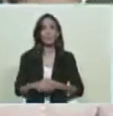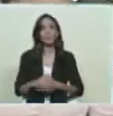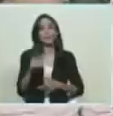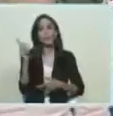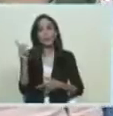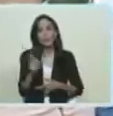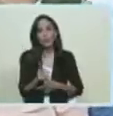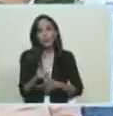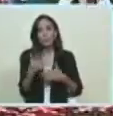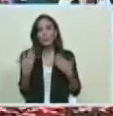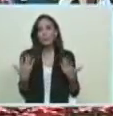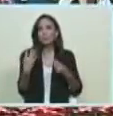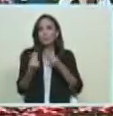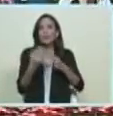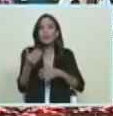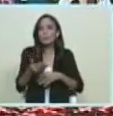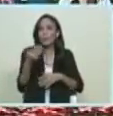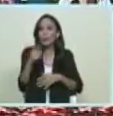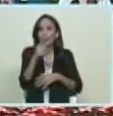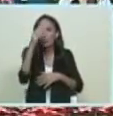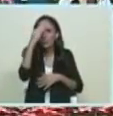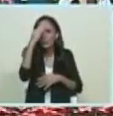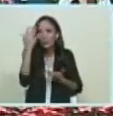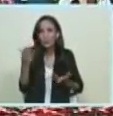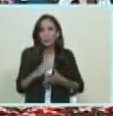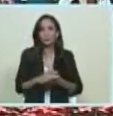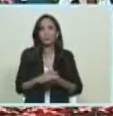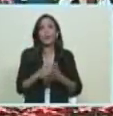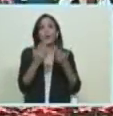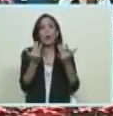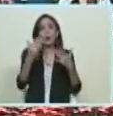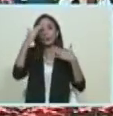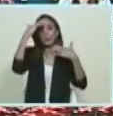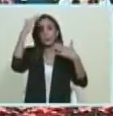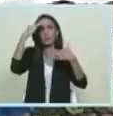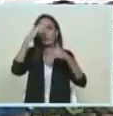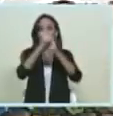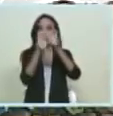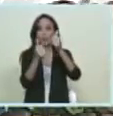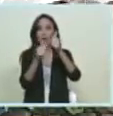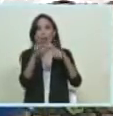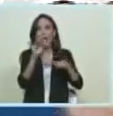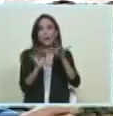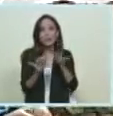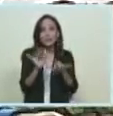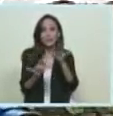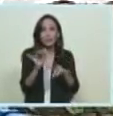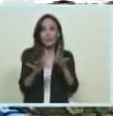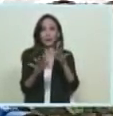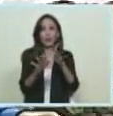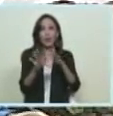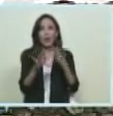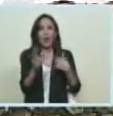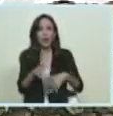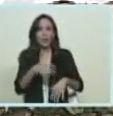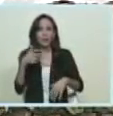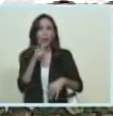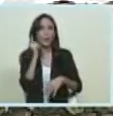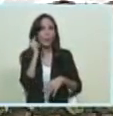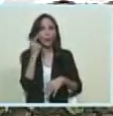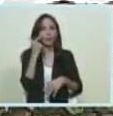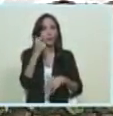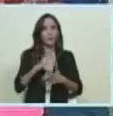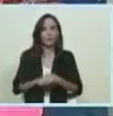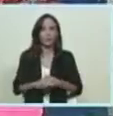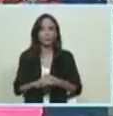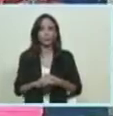Esto es muy importante. Quiero saludar a la secretaria general del movimiento Somos Venezuela, María Rosa